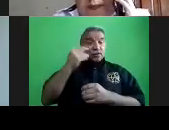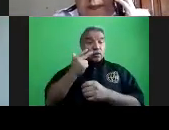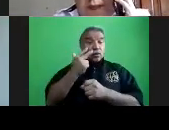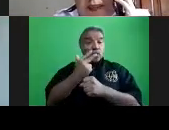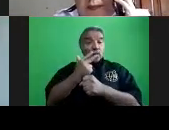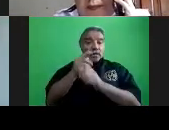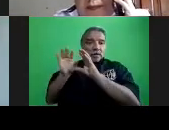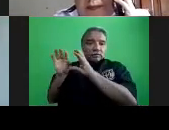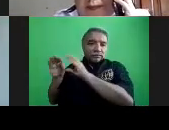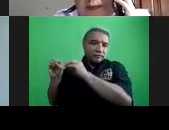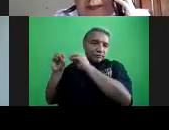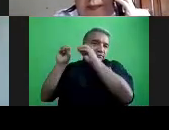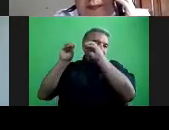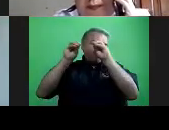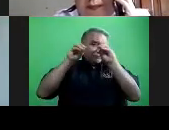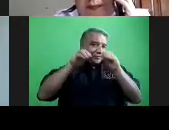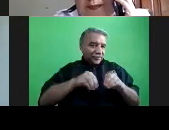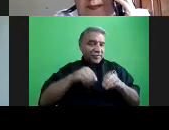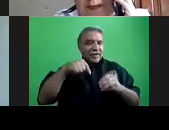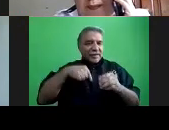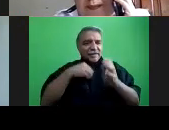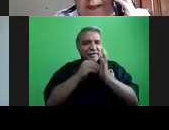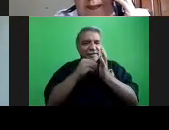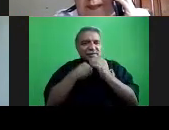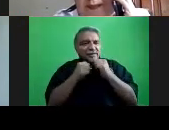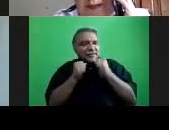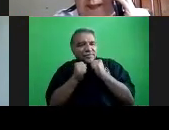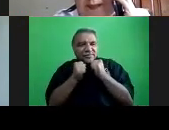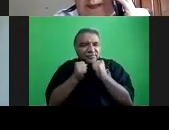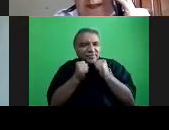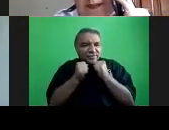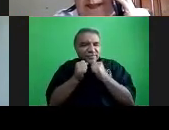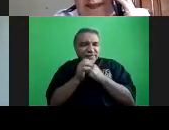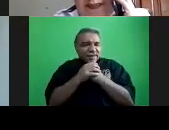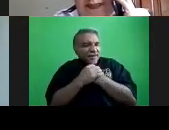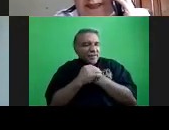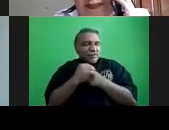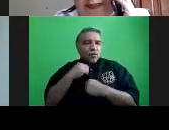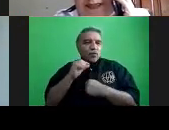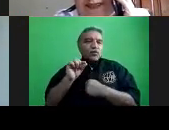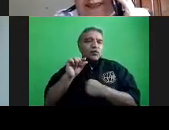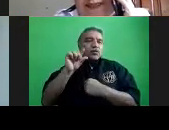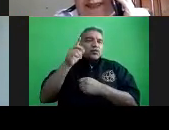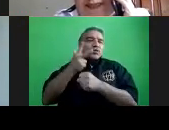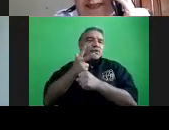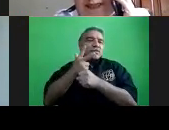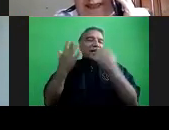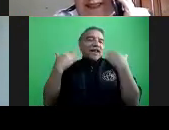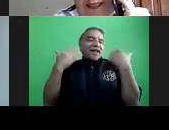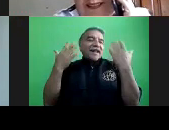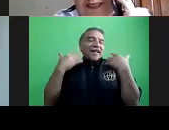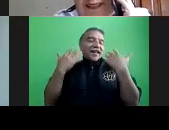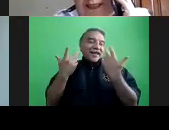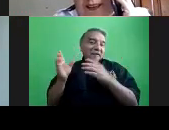Más o menos cuando yo tenía 12 años me trasladé de la ciudad de Guatemala a Quetzaltenango. Sentía mucho